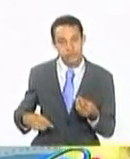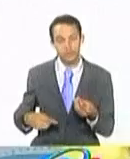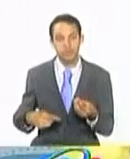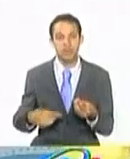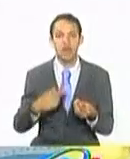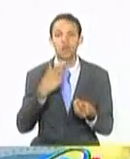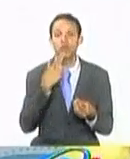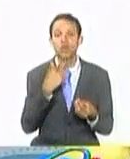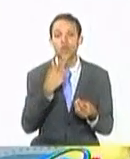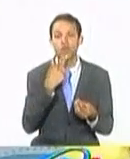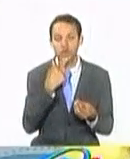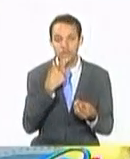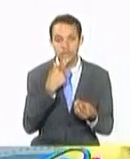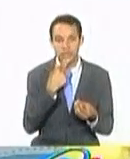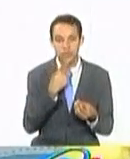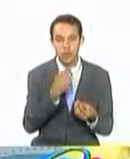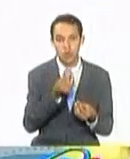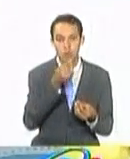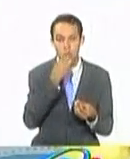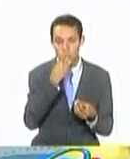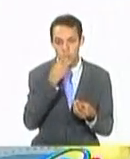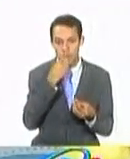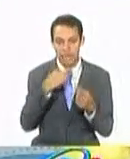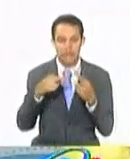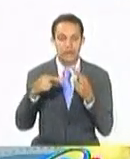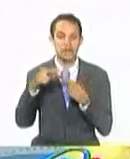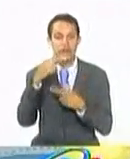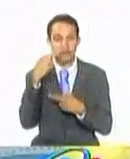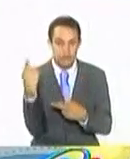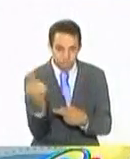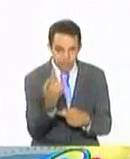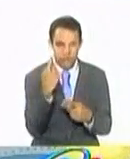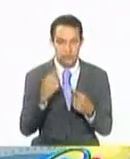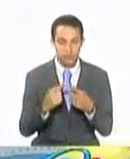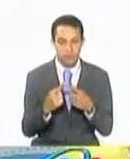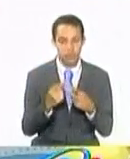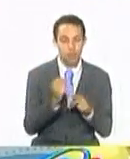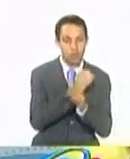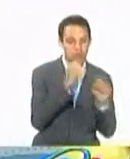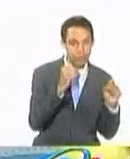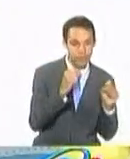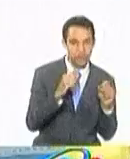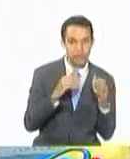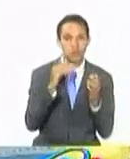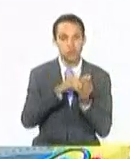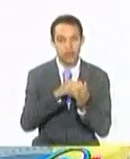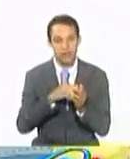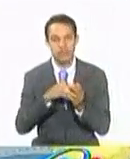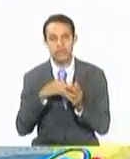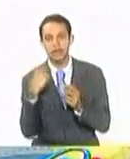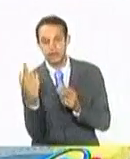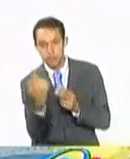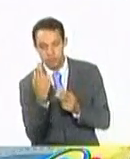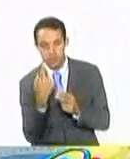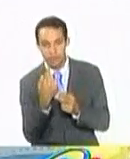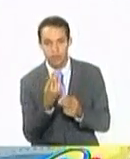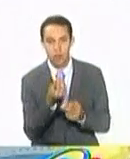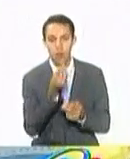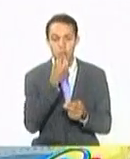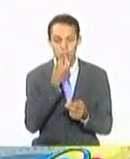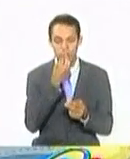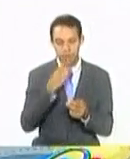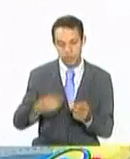especiales y se repite la prueba uno Espera que la persona al consumir azúcar el azúcar aumente la